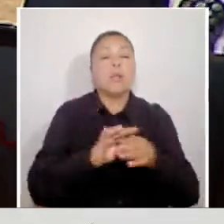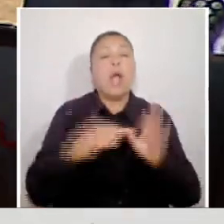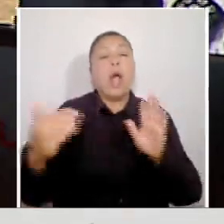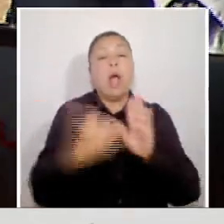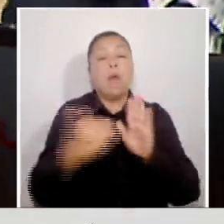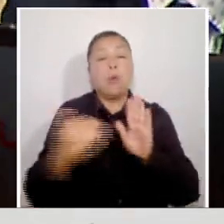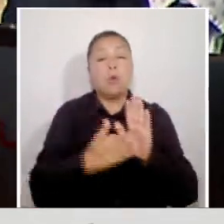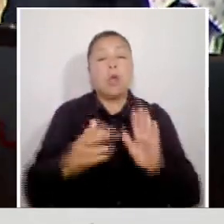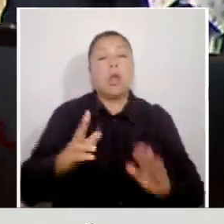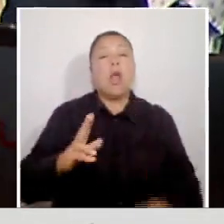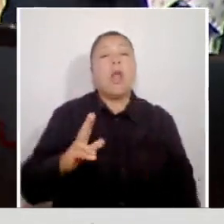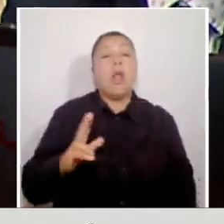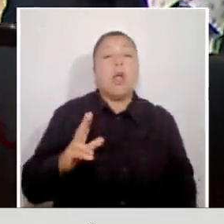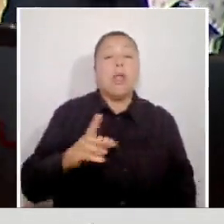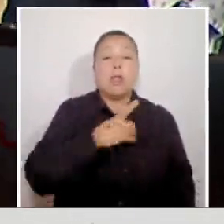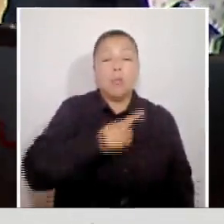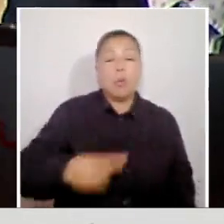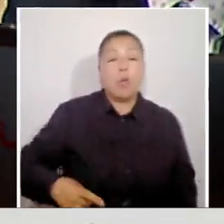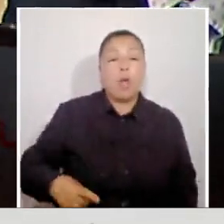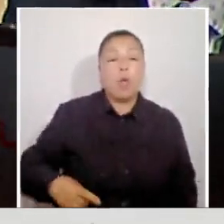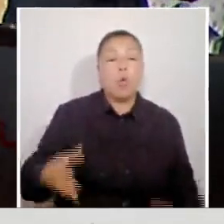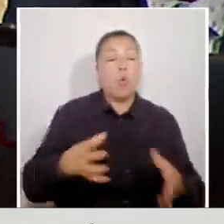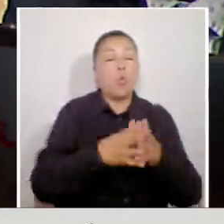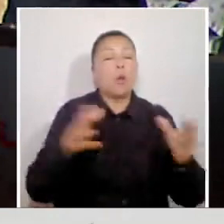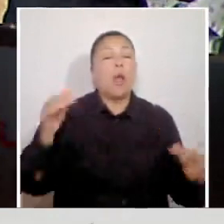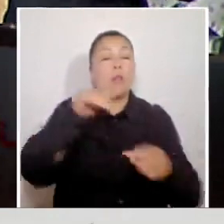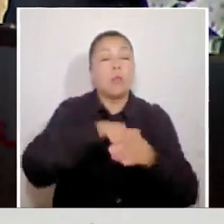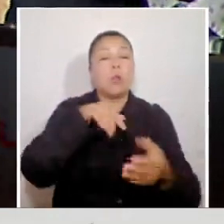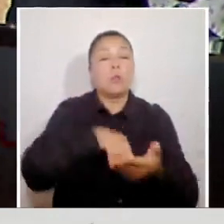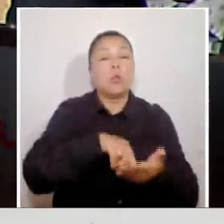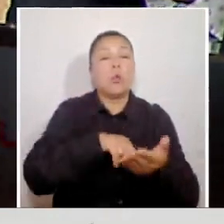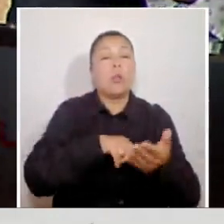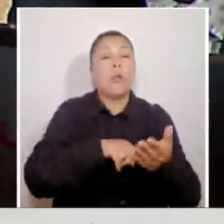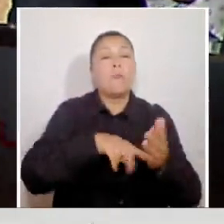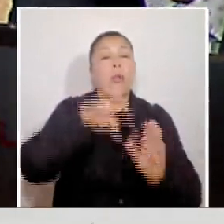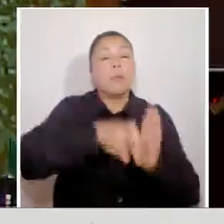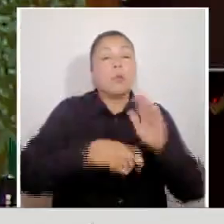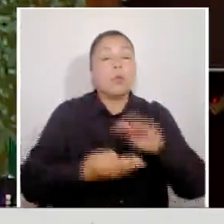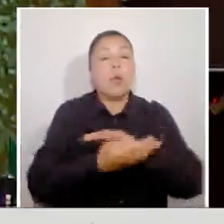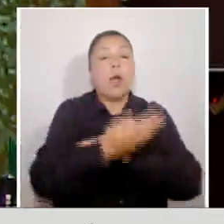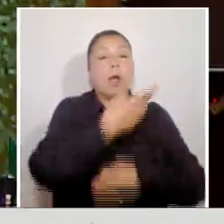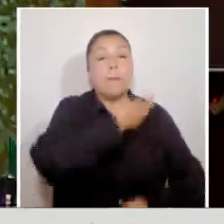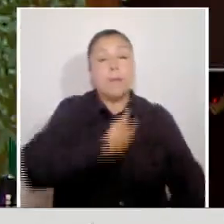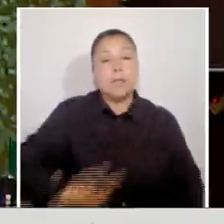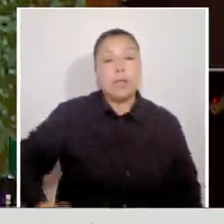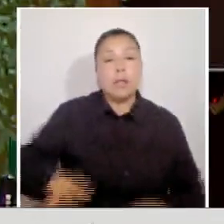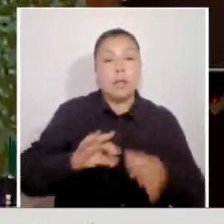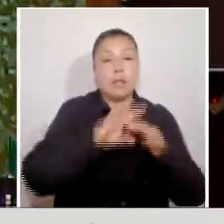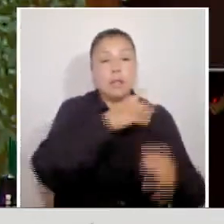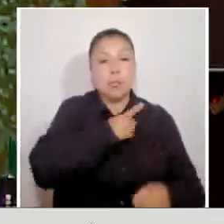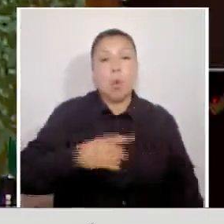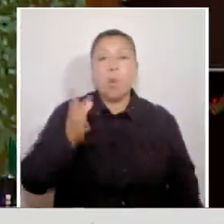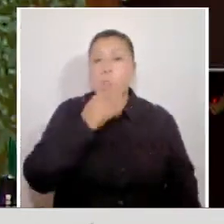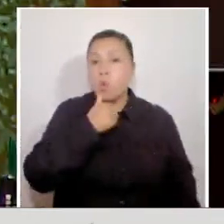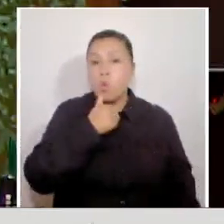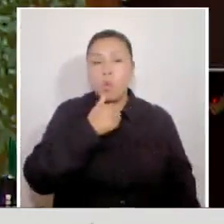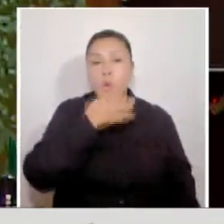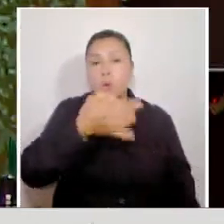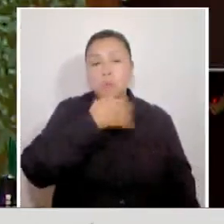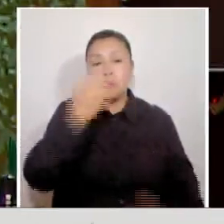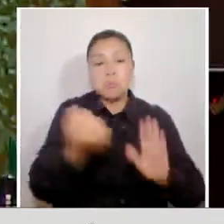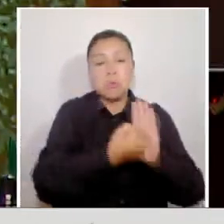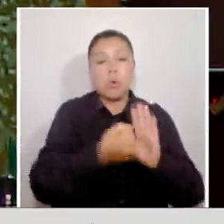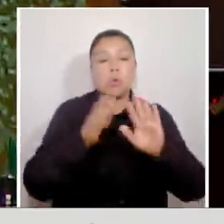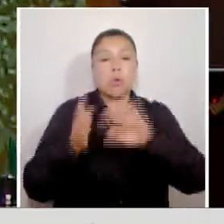diputadas para que vaya con una gran votación al presidente Gracias presidente Gracias diputado no habiendo inscritos para hablar en contra